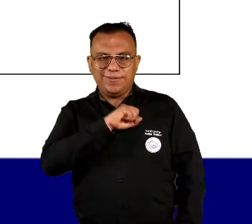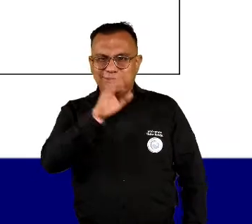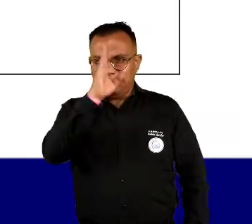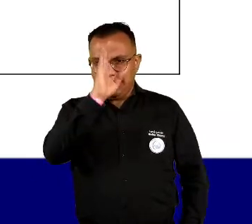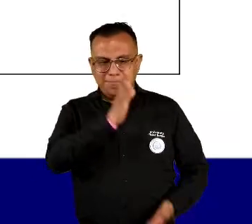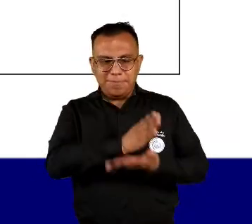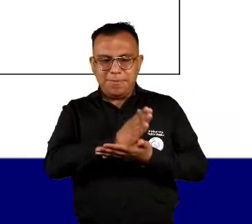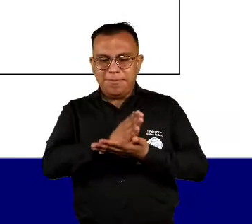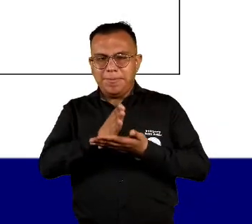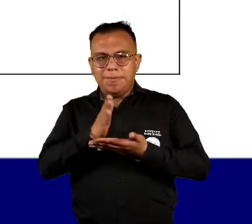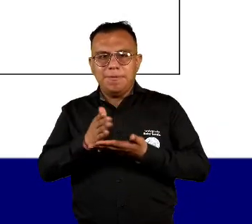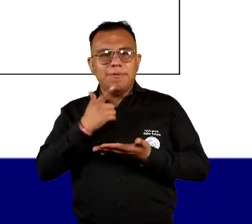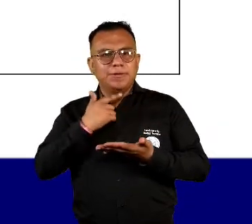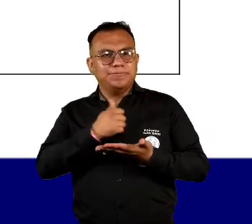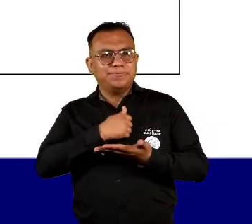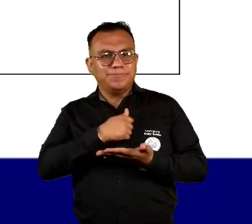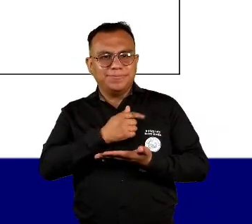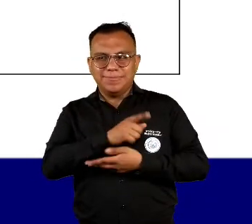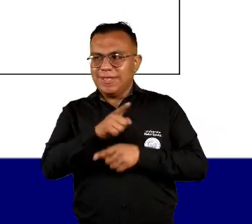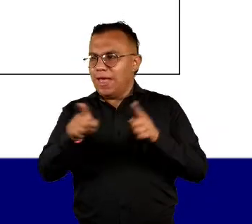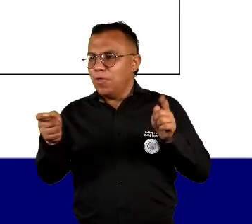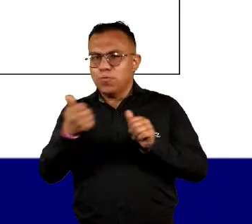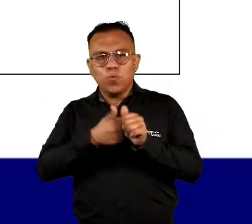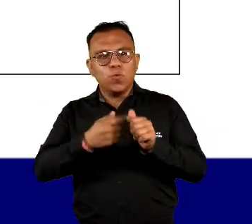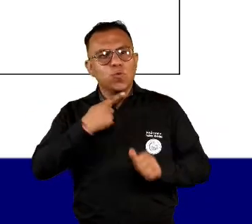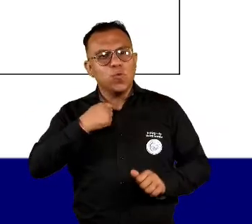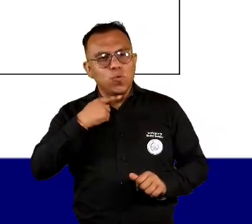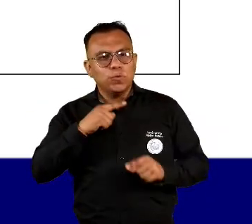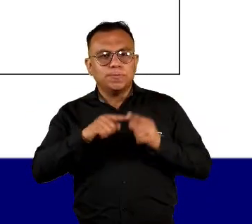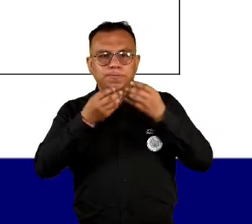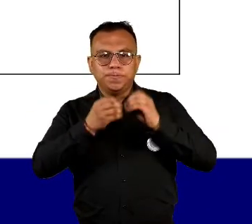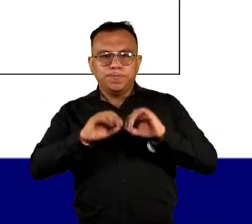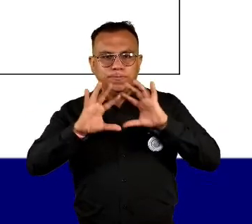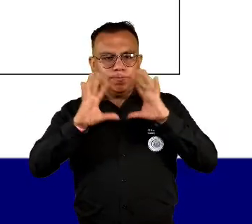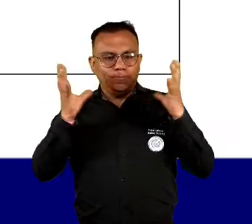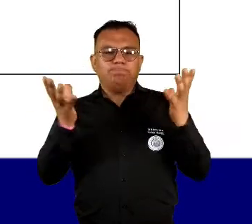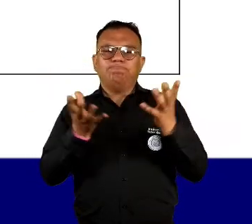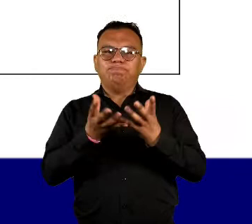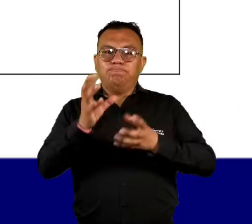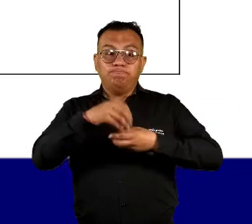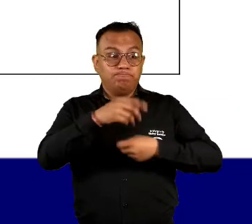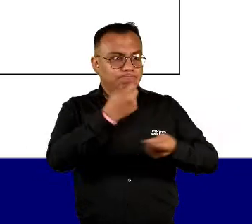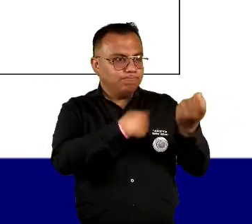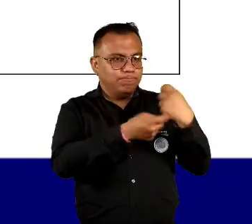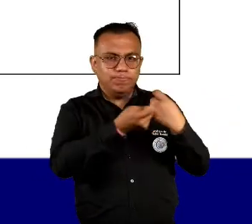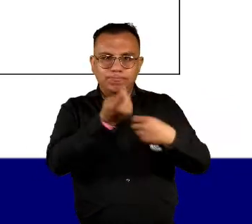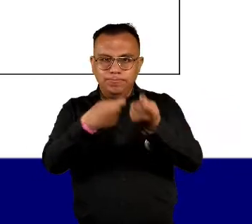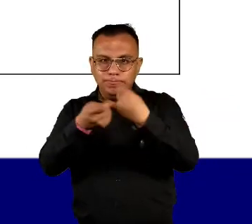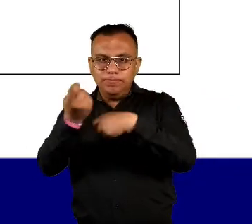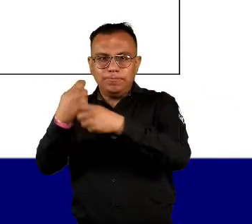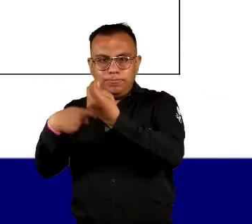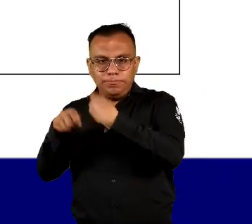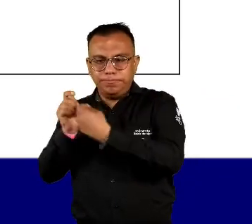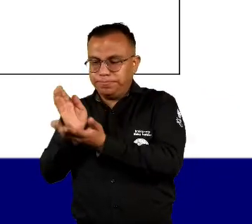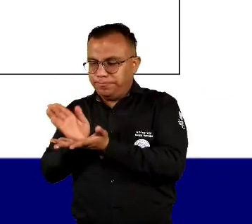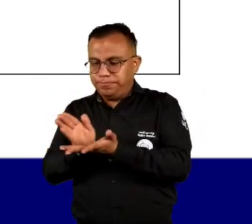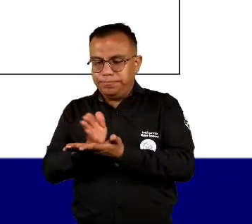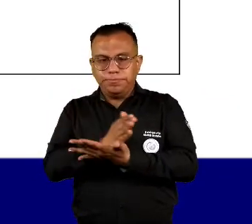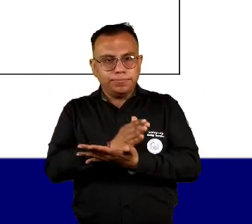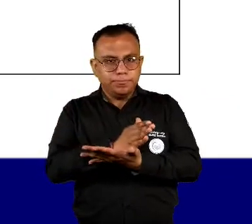a brick seguramente y cada uno de esos un negocio en particular entonces